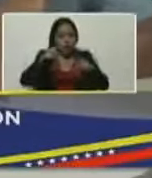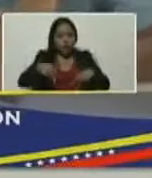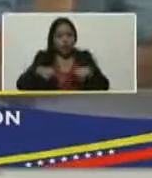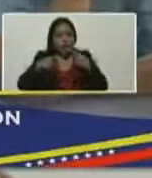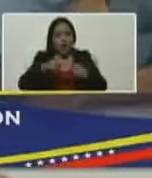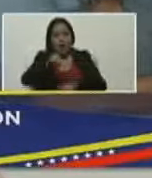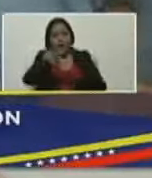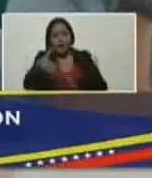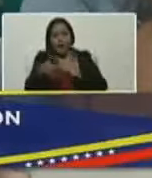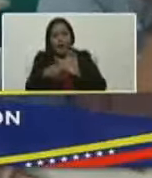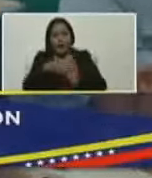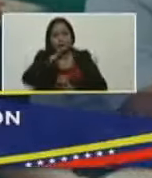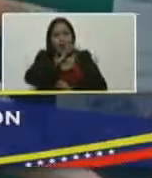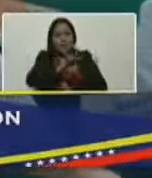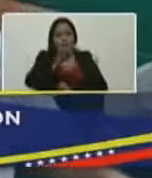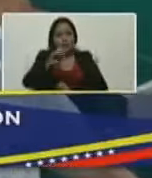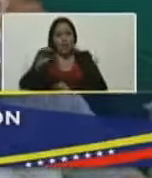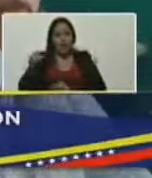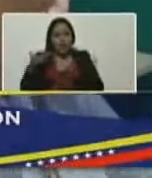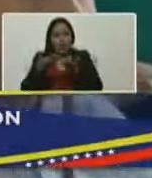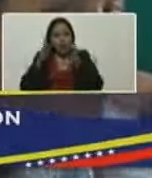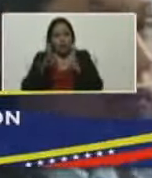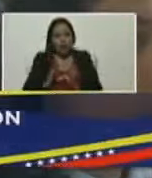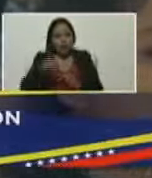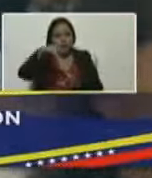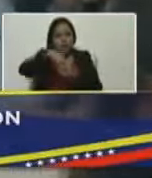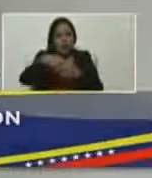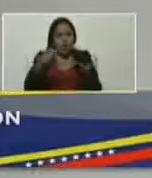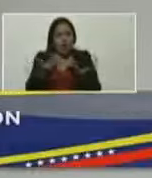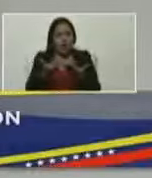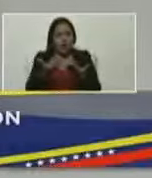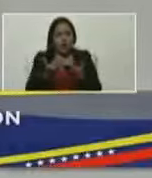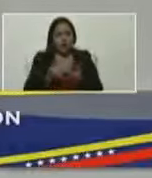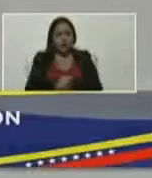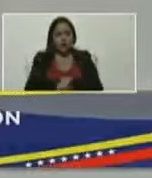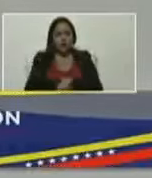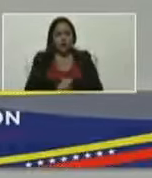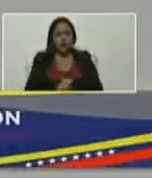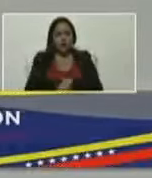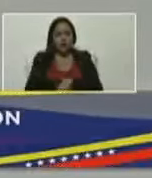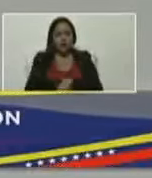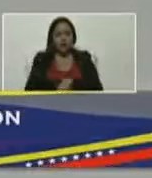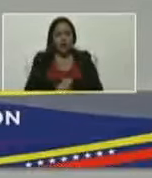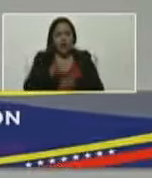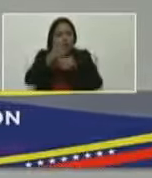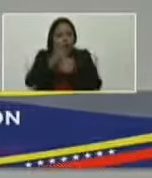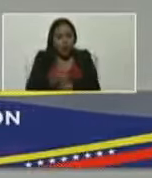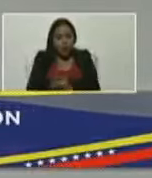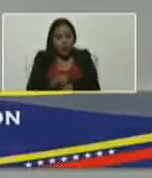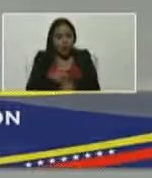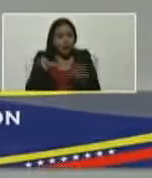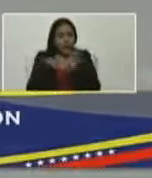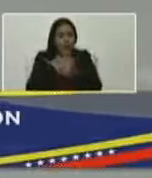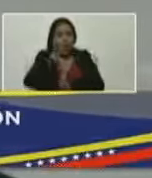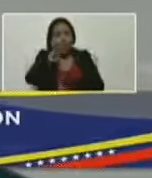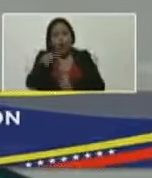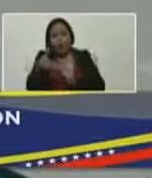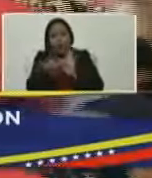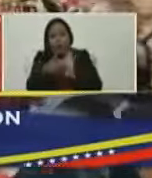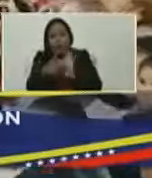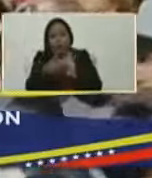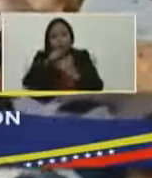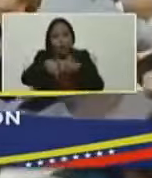1.300 alumnos que tenemos en la institución, y tenemos una proyección. proyección de 2000. Con